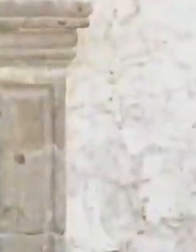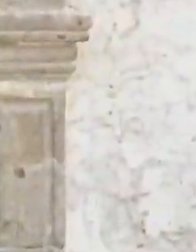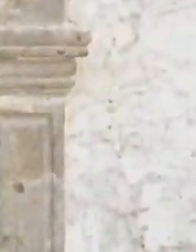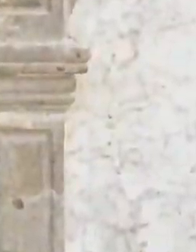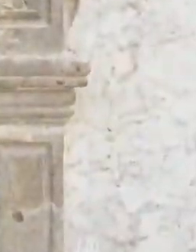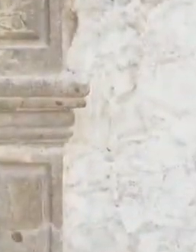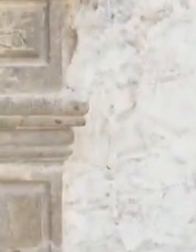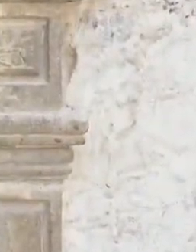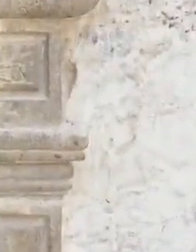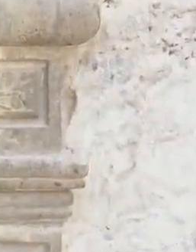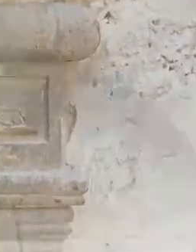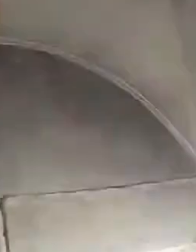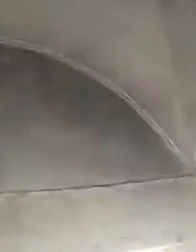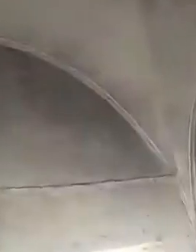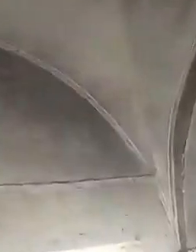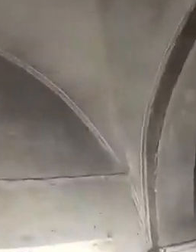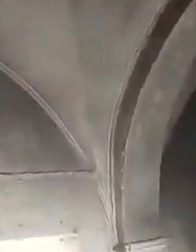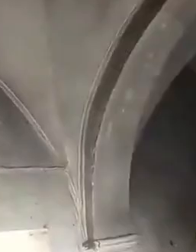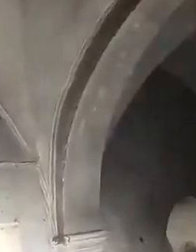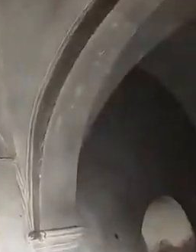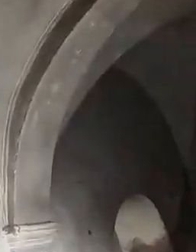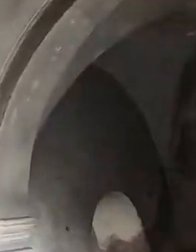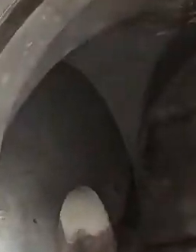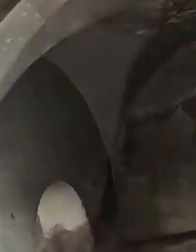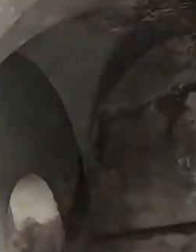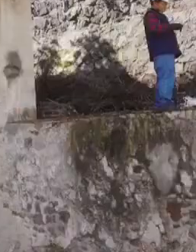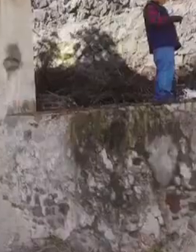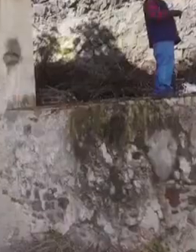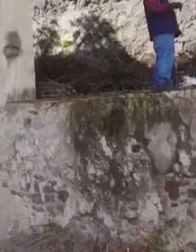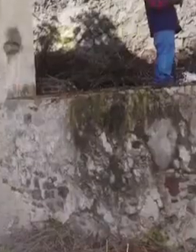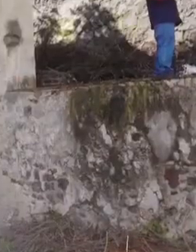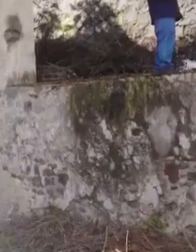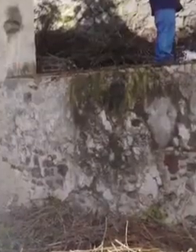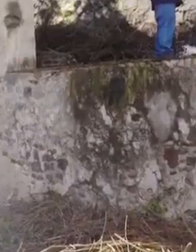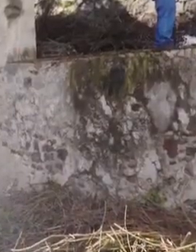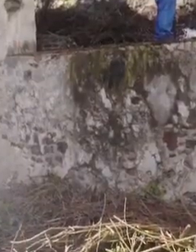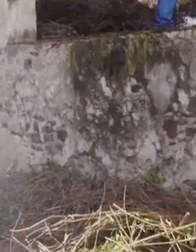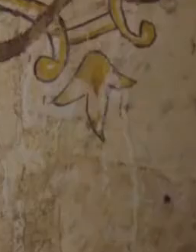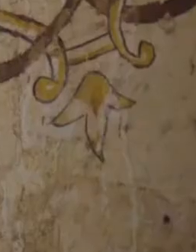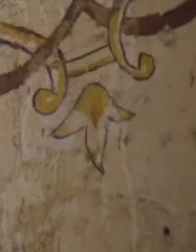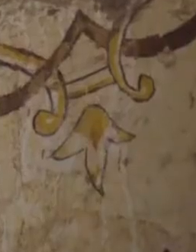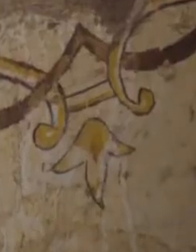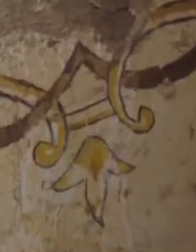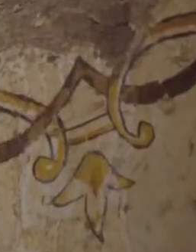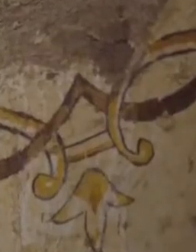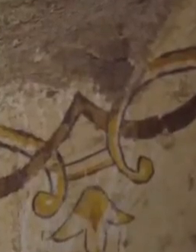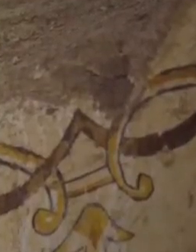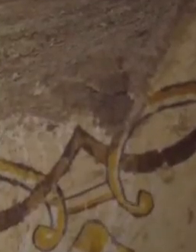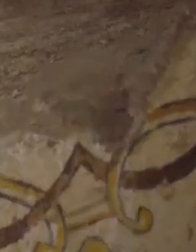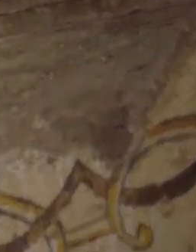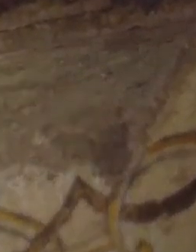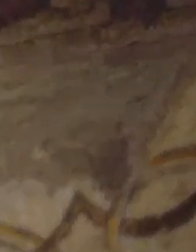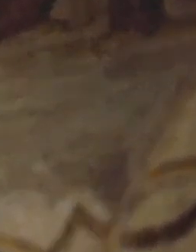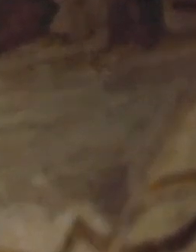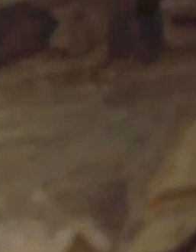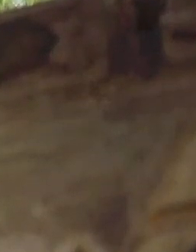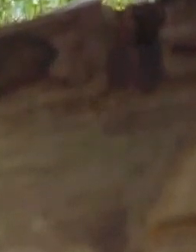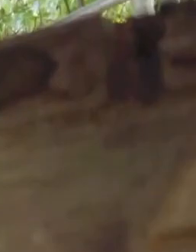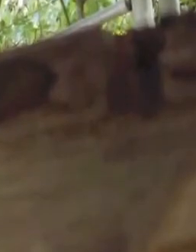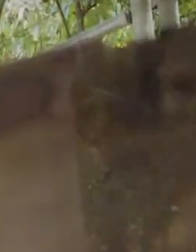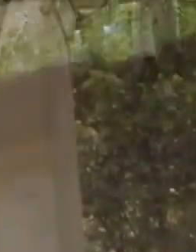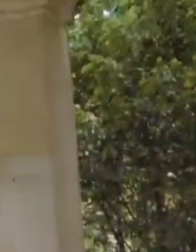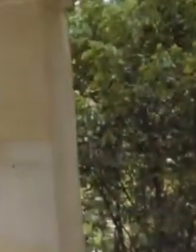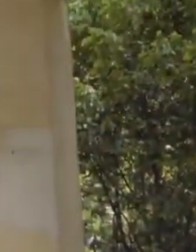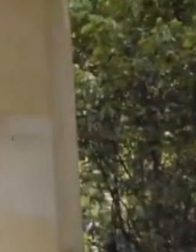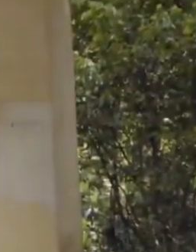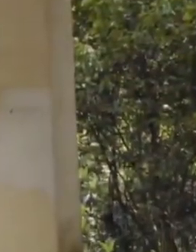materia cultural, se recupera la ermita Vasco de Quiroga a cargo del INAH y el IMBAL. Este recinto del siglo XVI